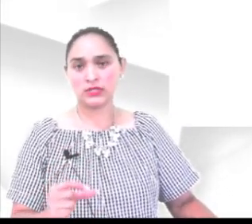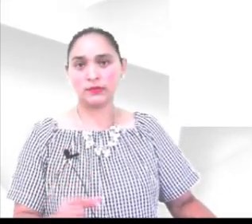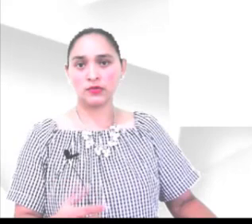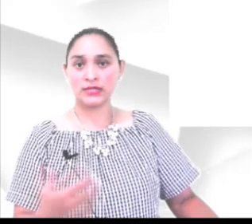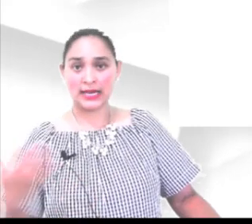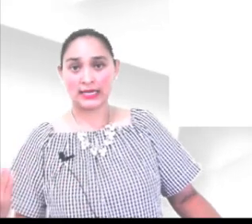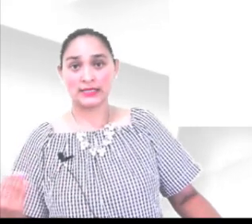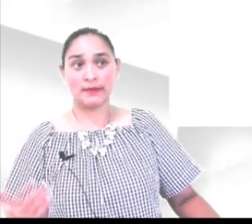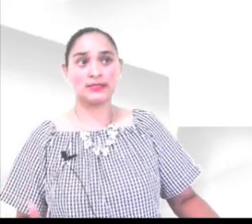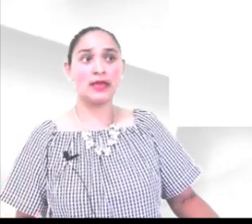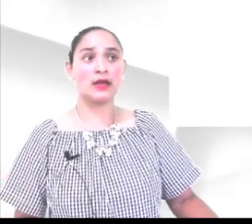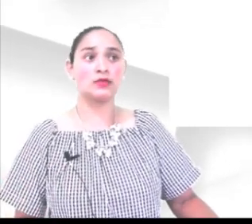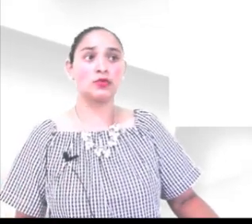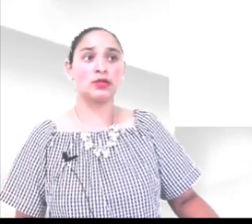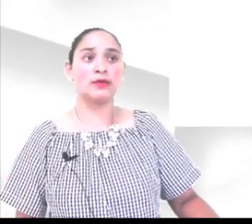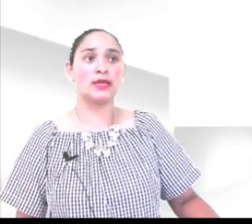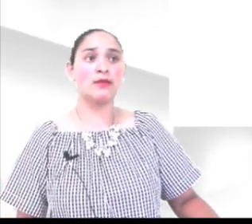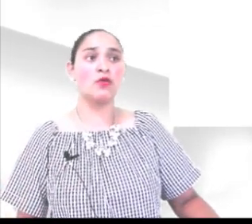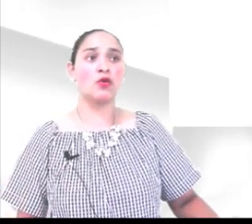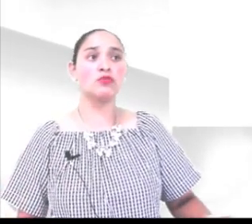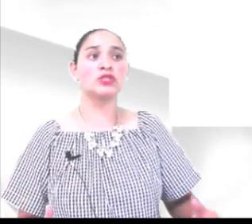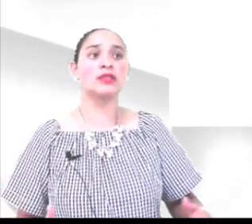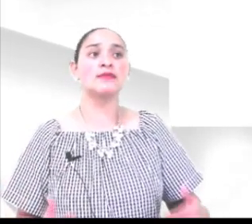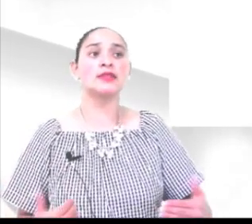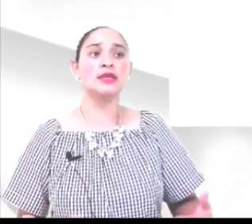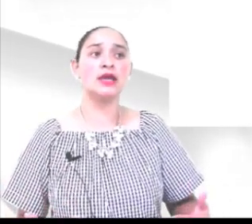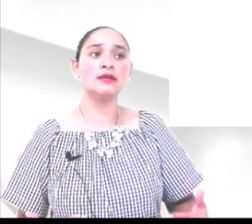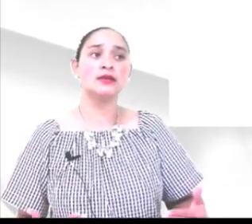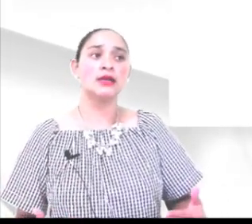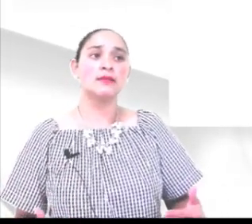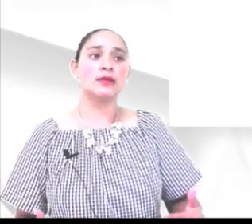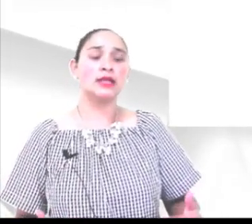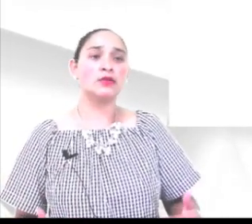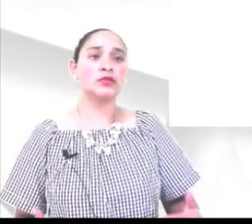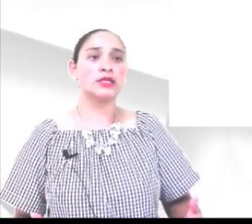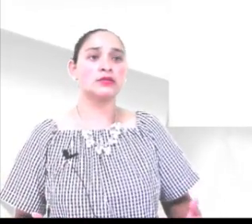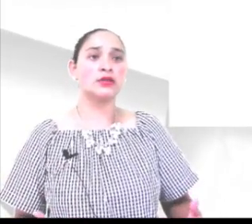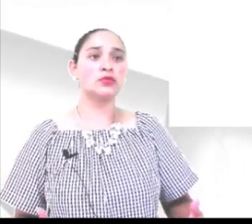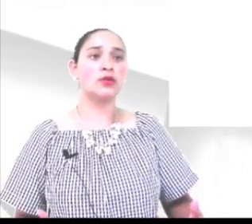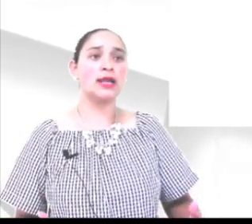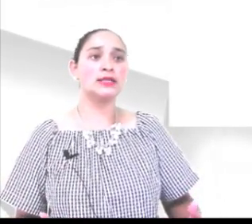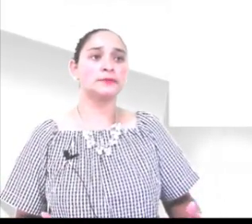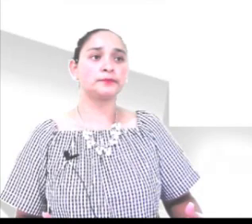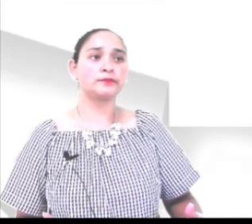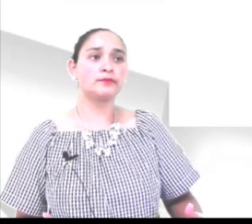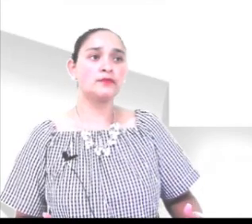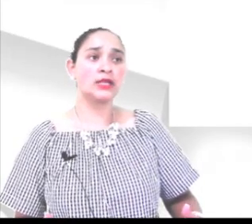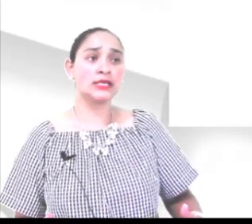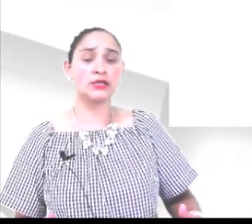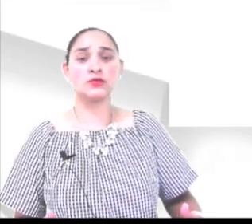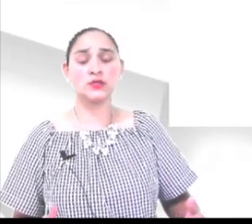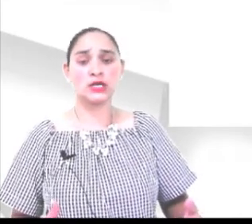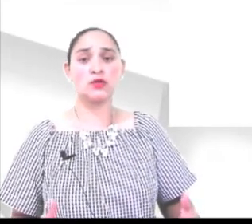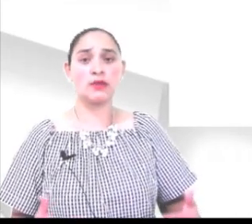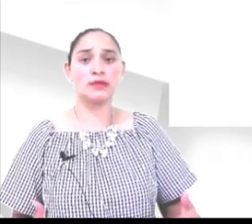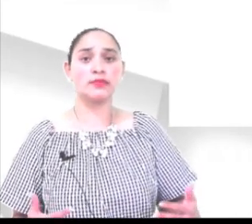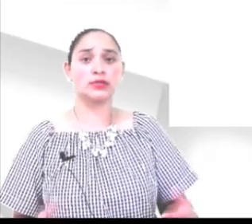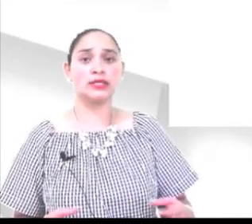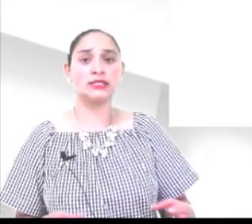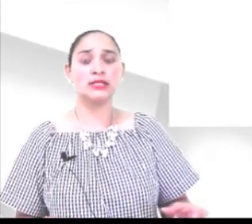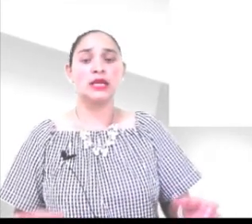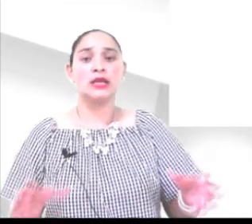unos conceptos de la clase pasada, donde veíamos cómo se dividían, ¿verdad?, los desastres naturales, que se consideran